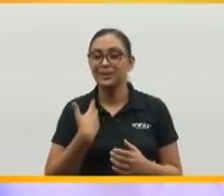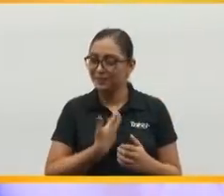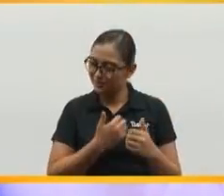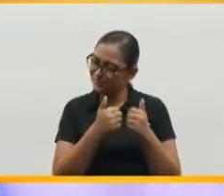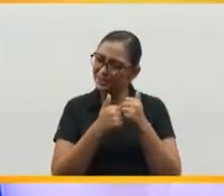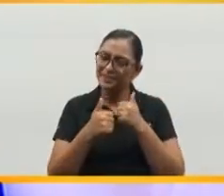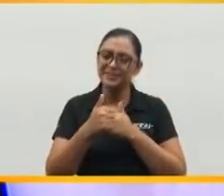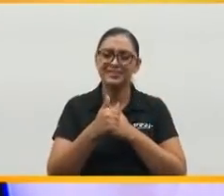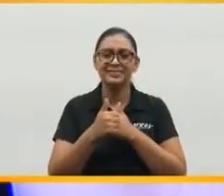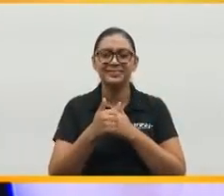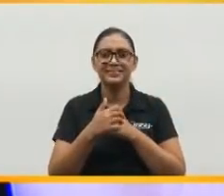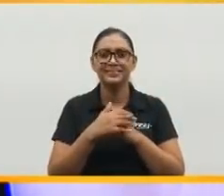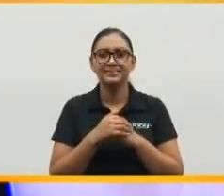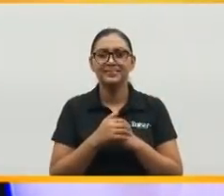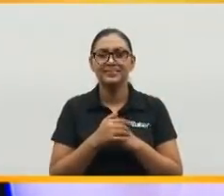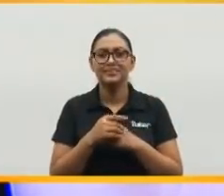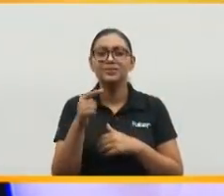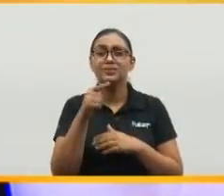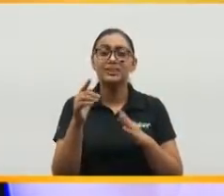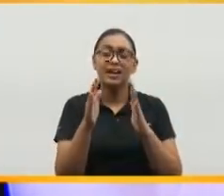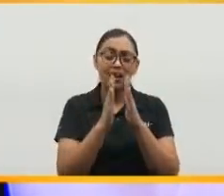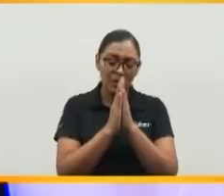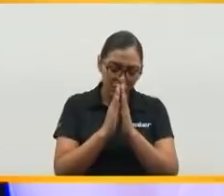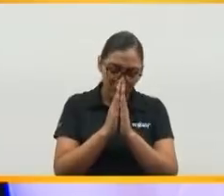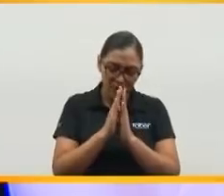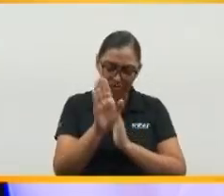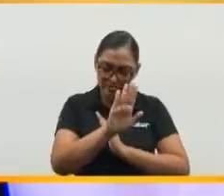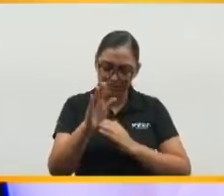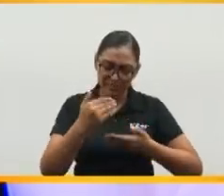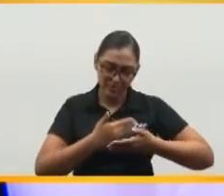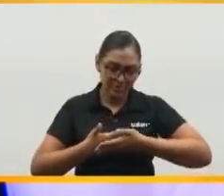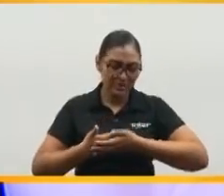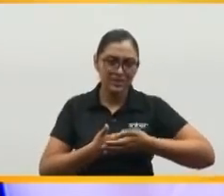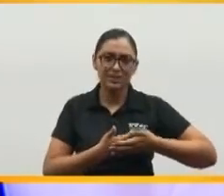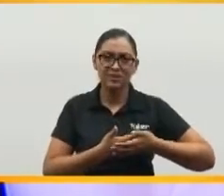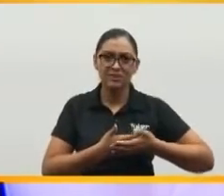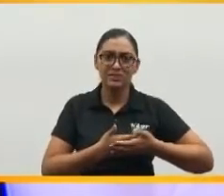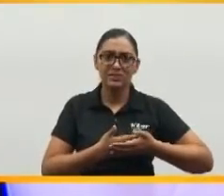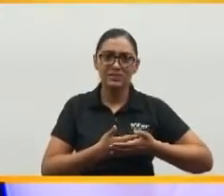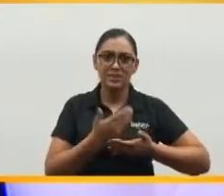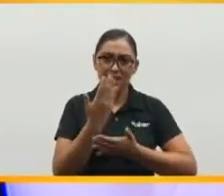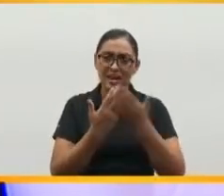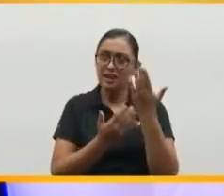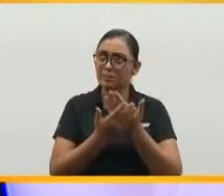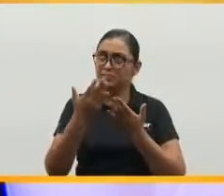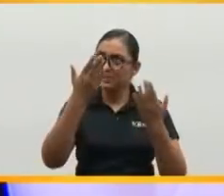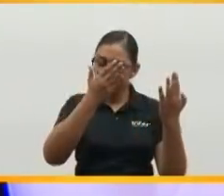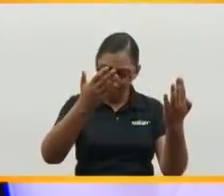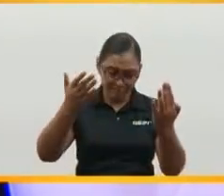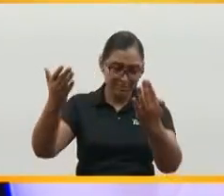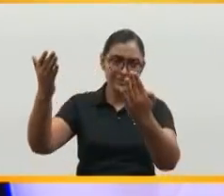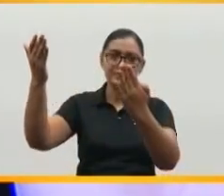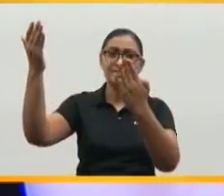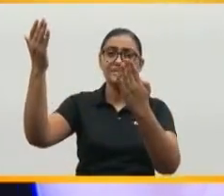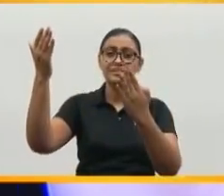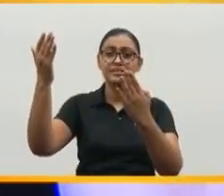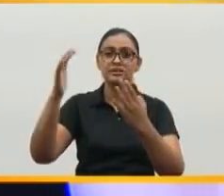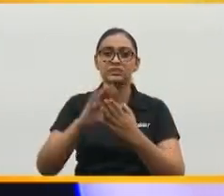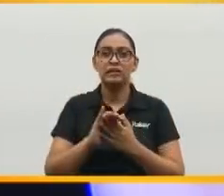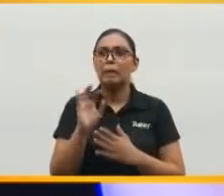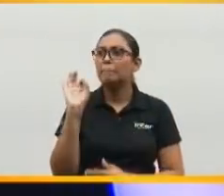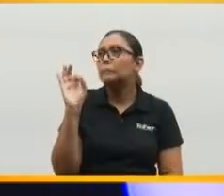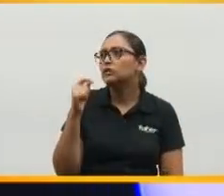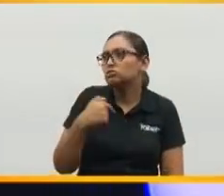Amigo, ore por sus hijos. Póngalos en la mano del Señor. Dirá, pastor, yo no tengo